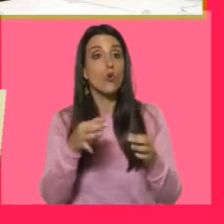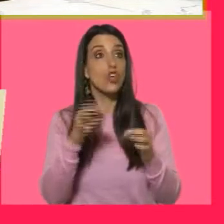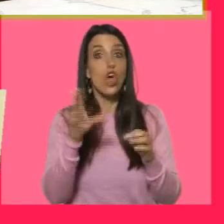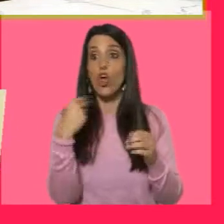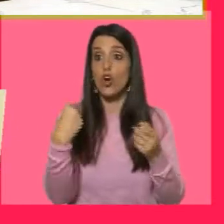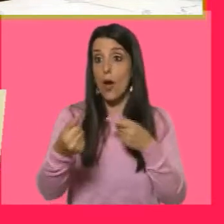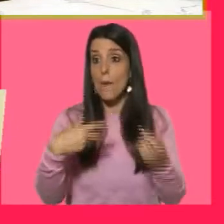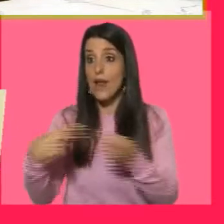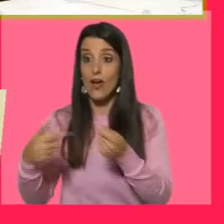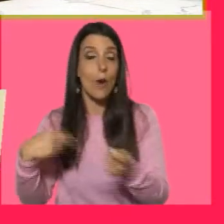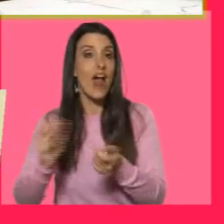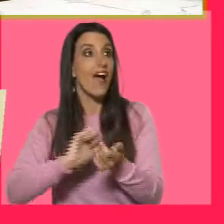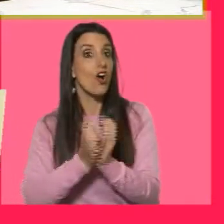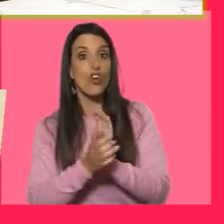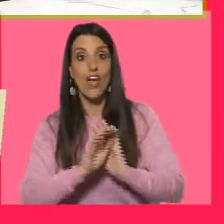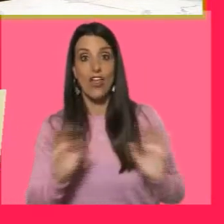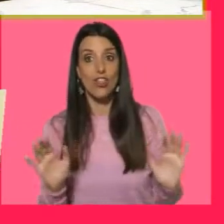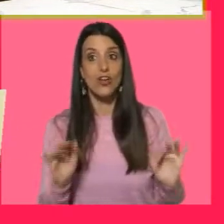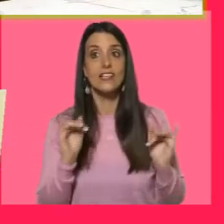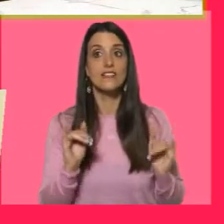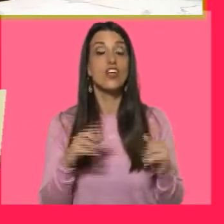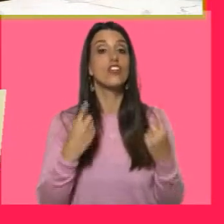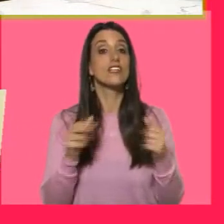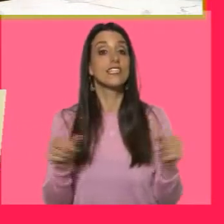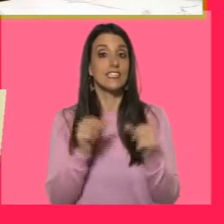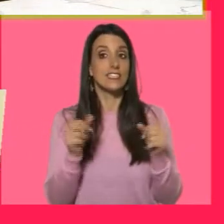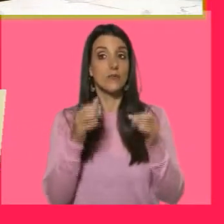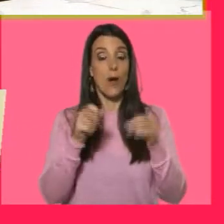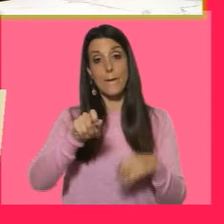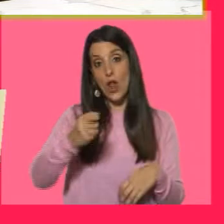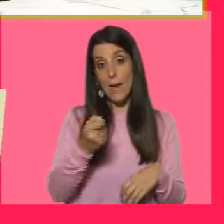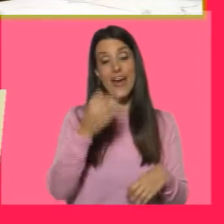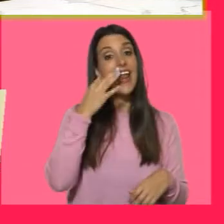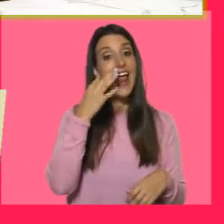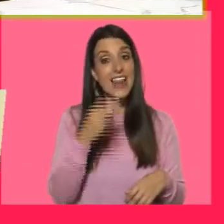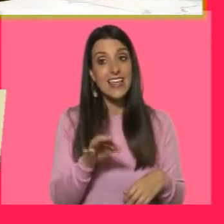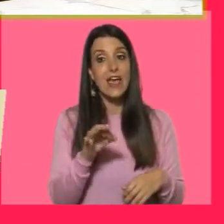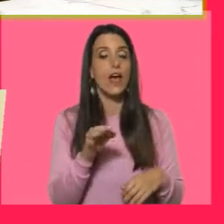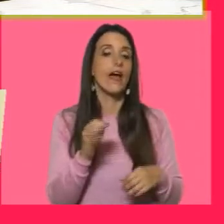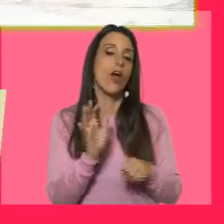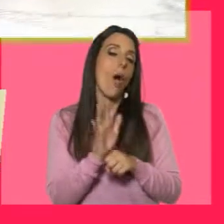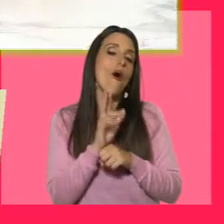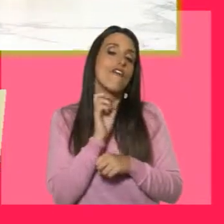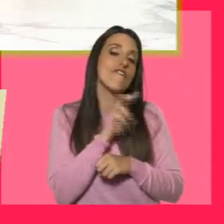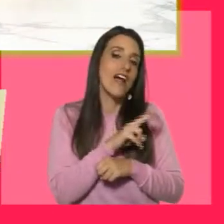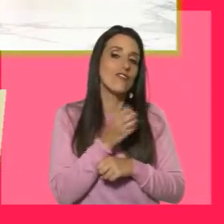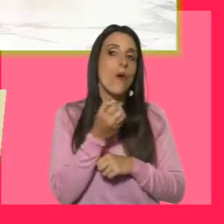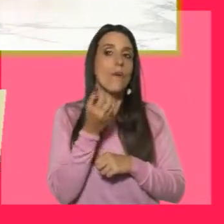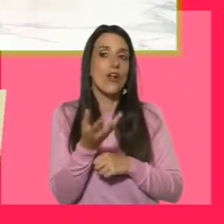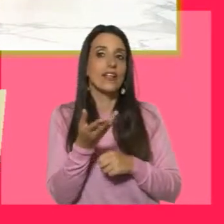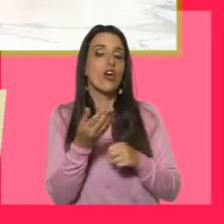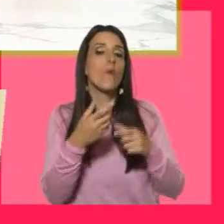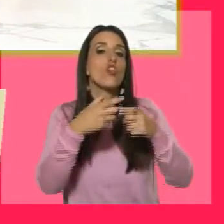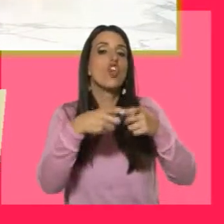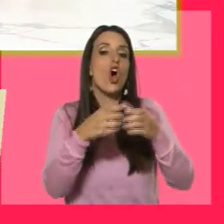quería hacer las donas y se agotó el molde. Terrible. Nosotros hicimos en el programa unas donas que en realidad eran unas falsas donas porque hicimos como una especie de